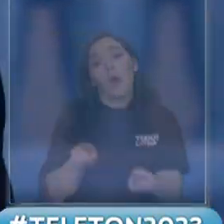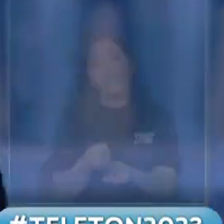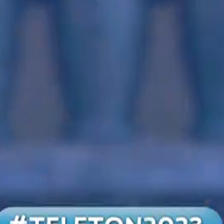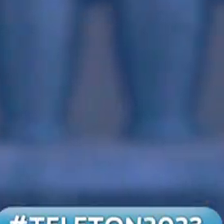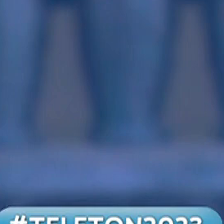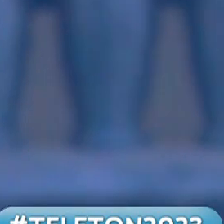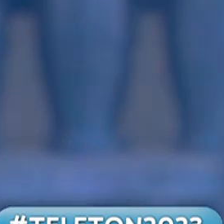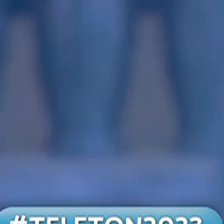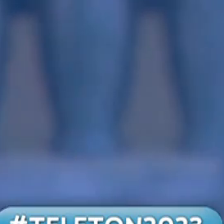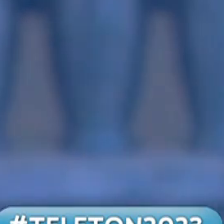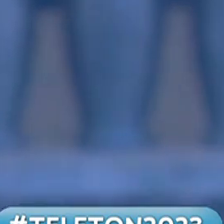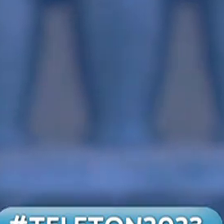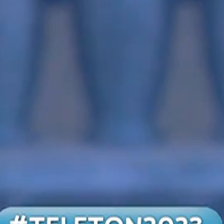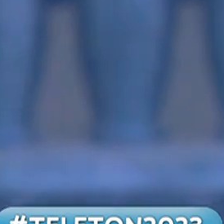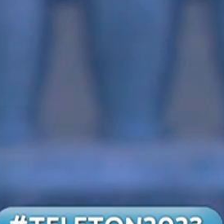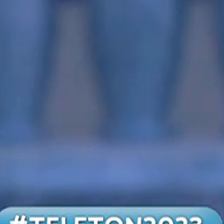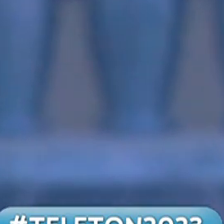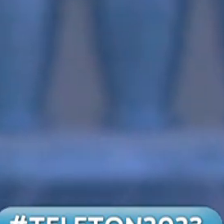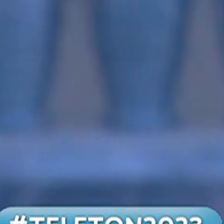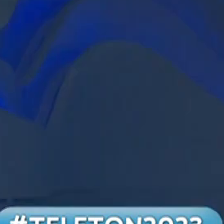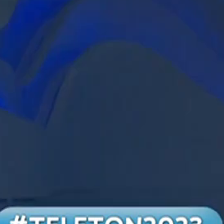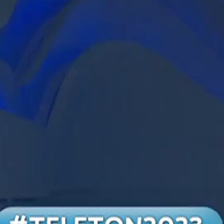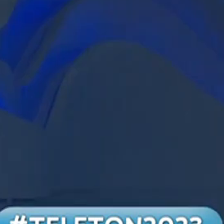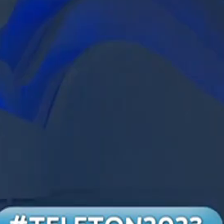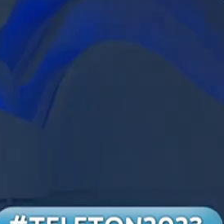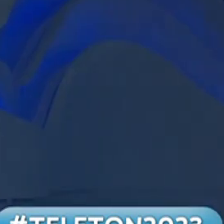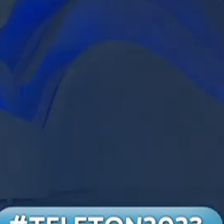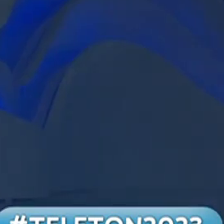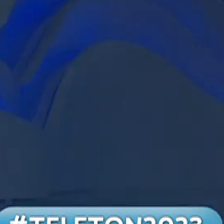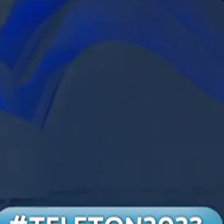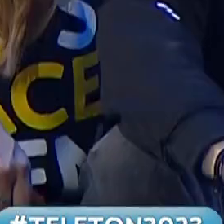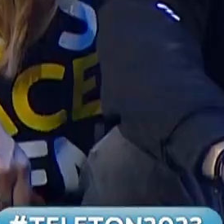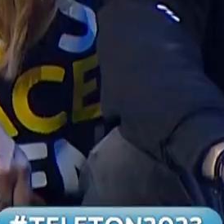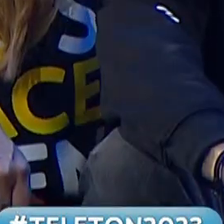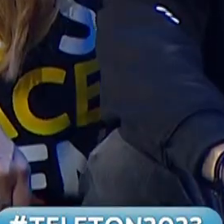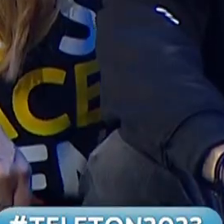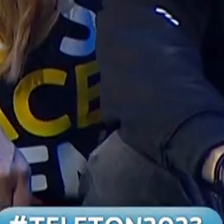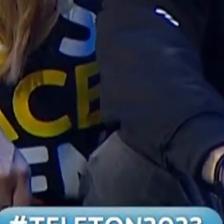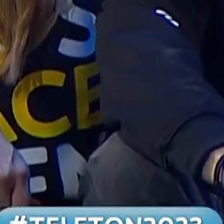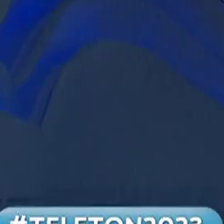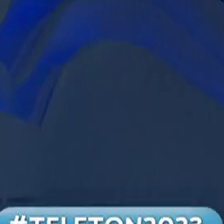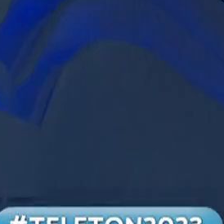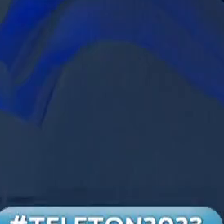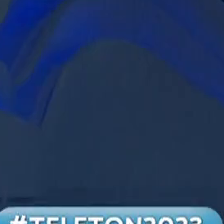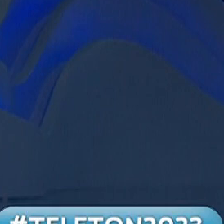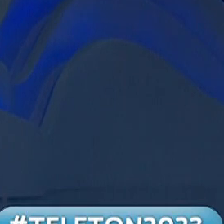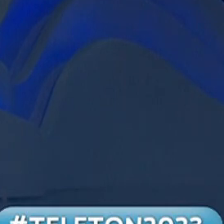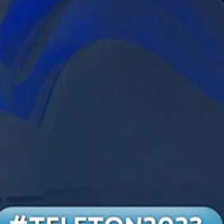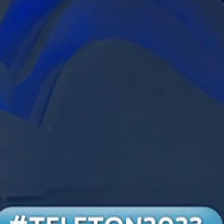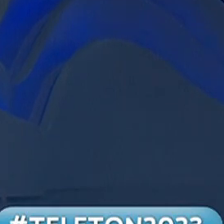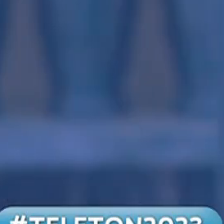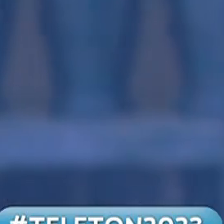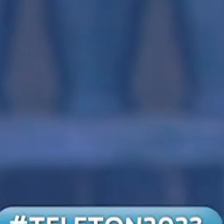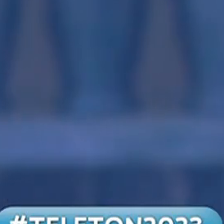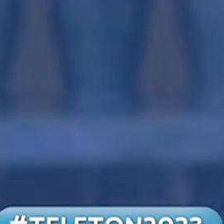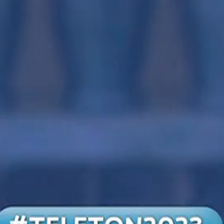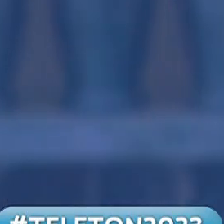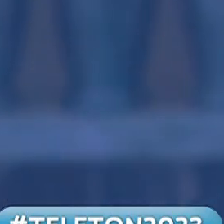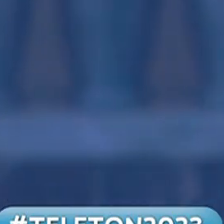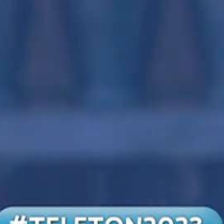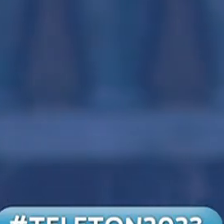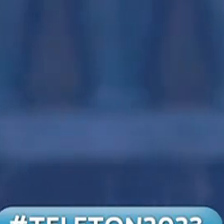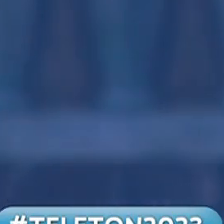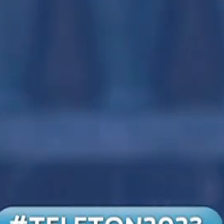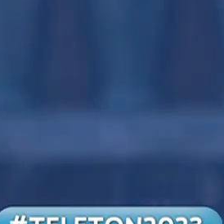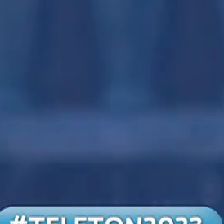familia grande no yo como que dije Sabes que le dije mi marido ya basta de estupideces creo que con dos es suficiente para una persona que tiene una mano hón Me